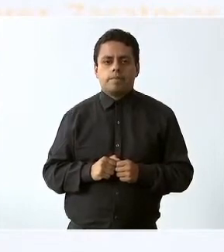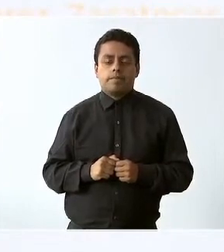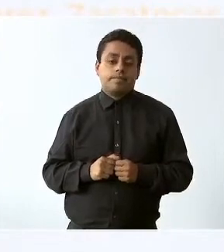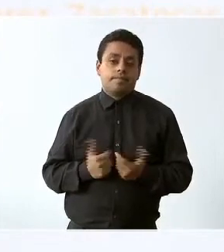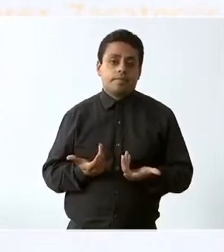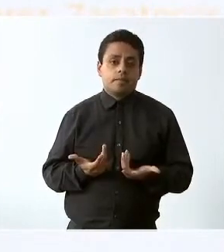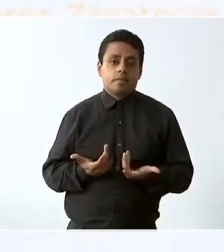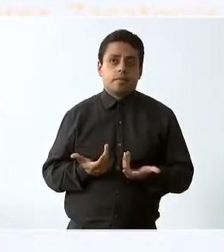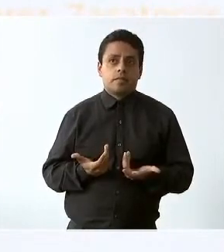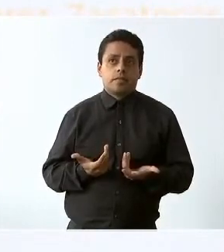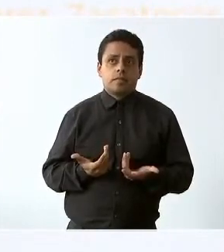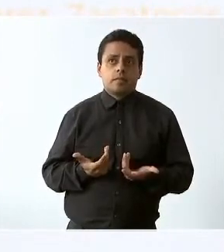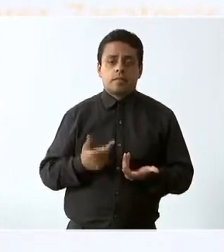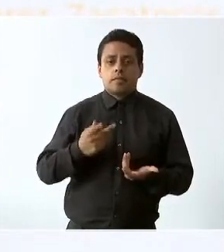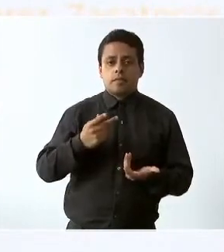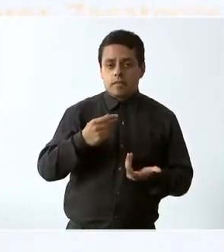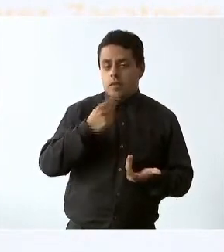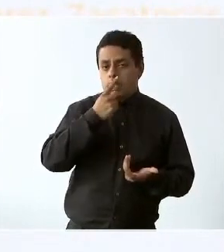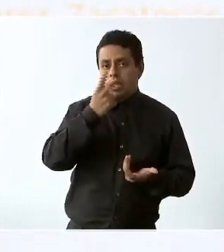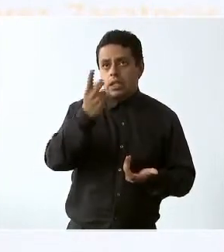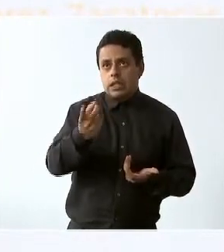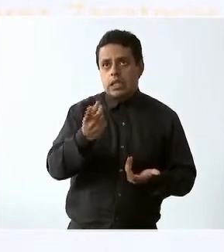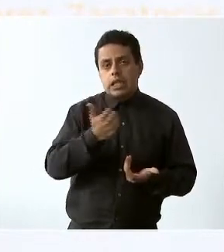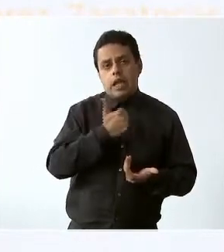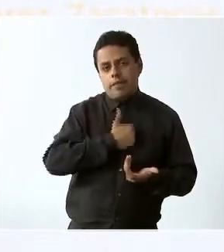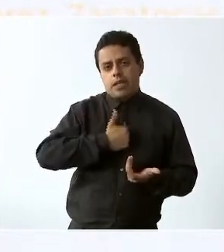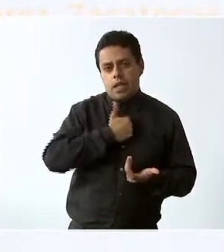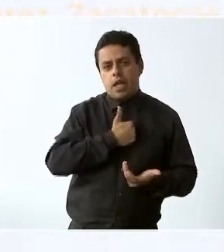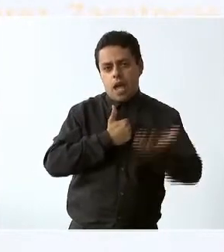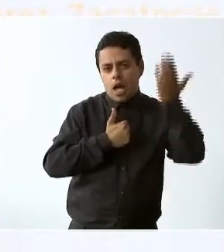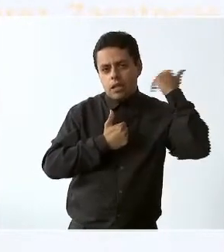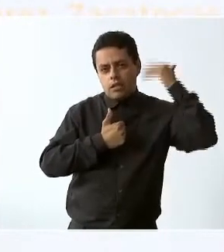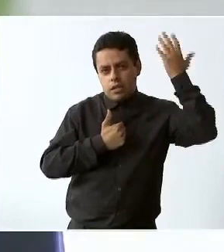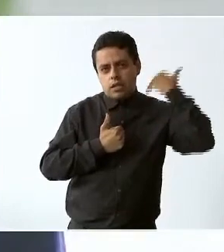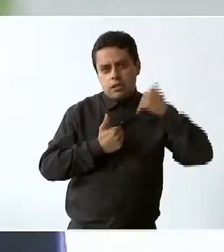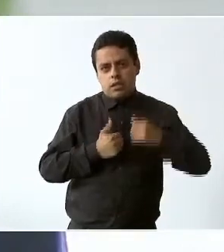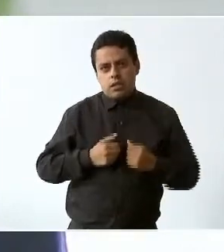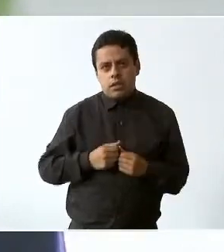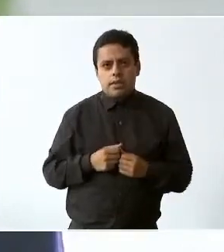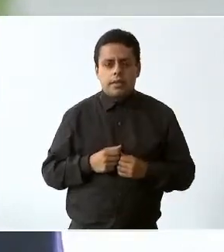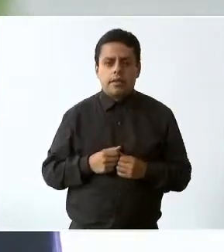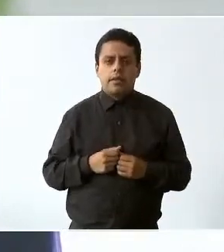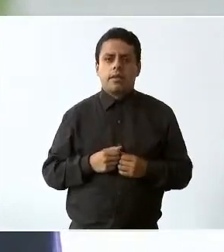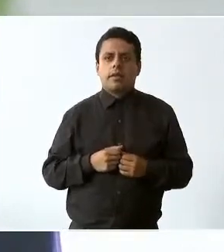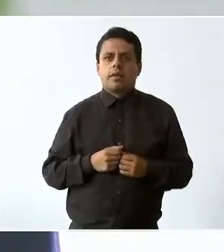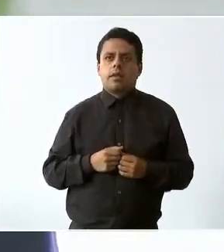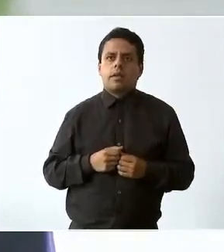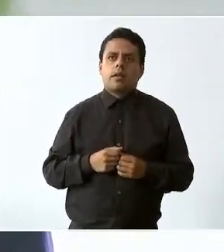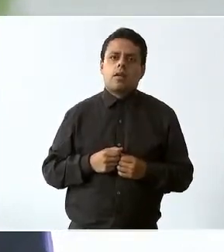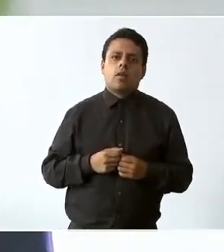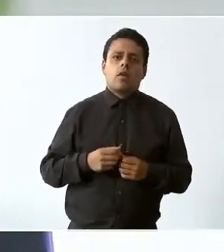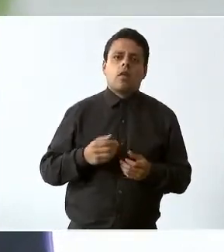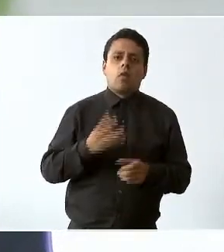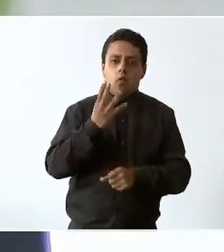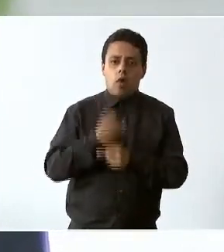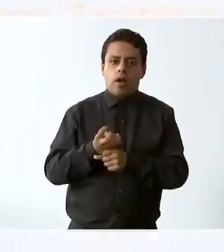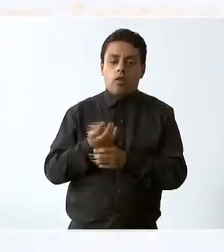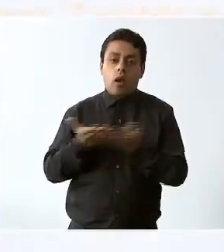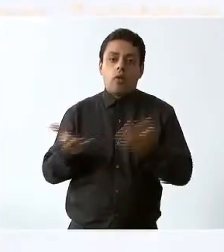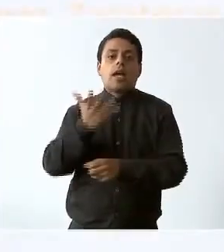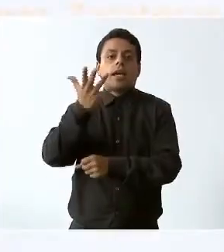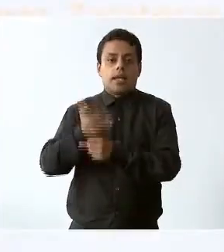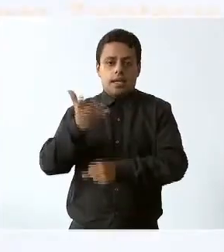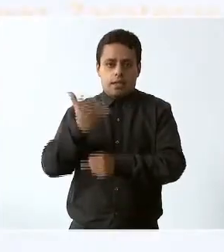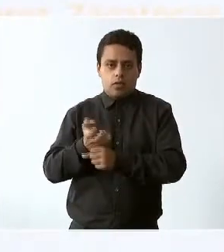y lamentar en aquel entonces el cuarto, ahora el quinto